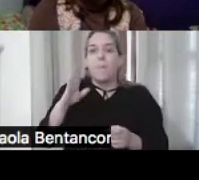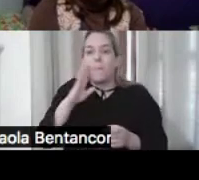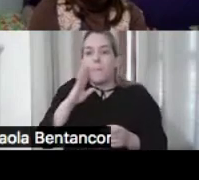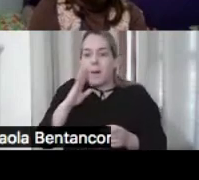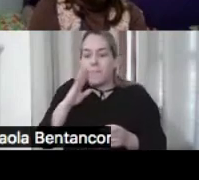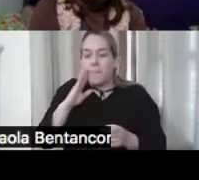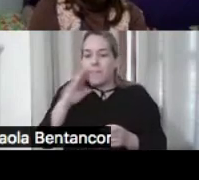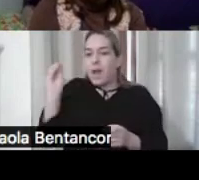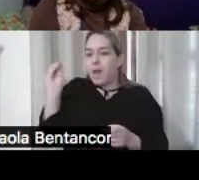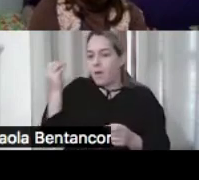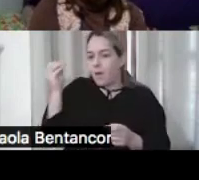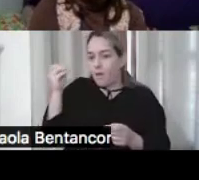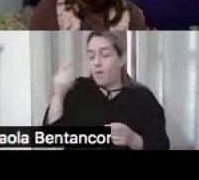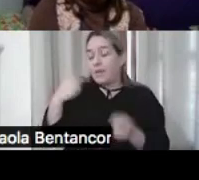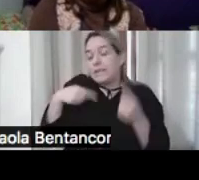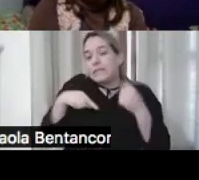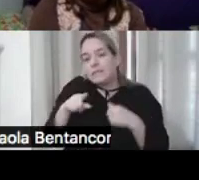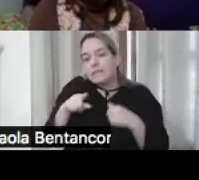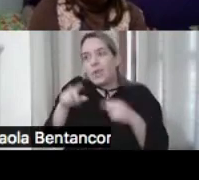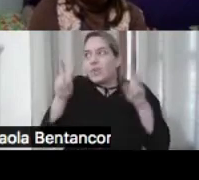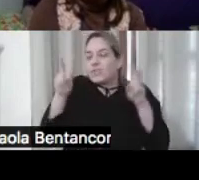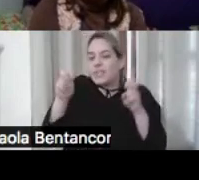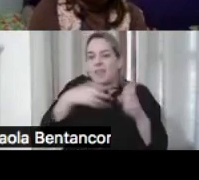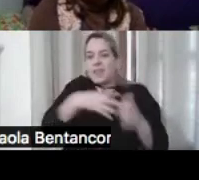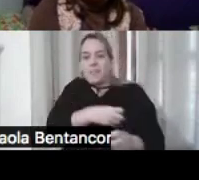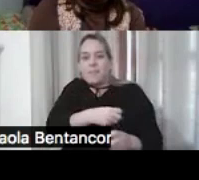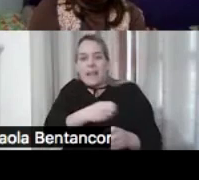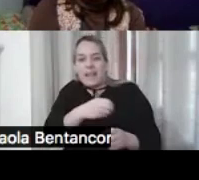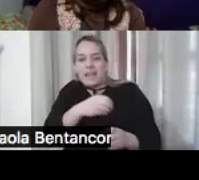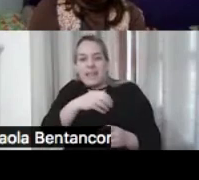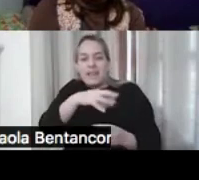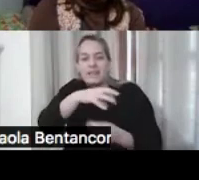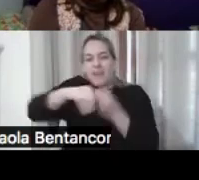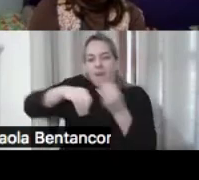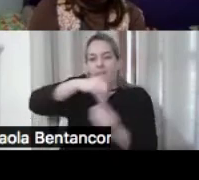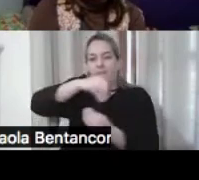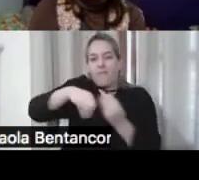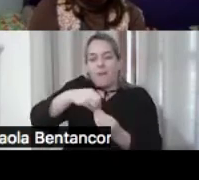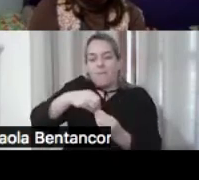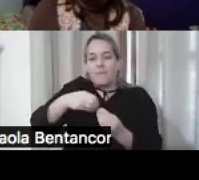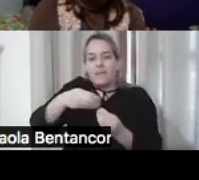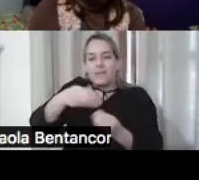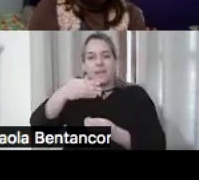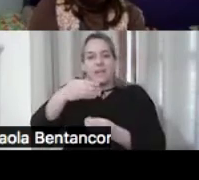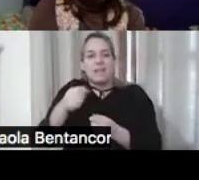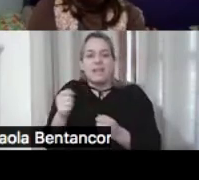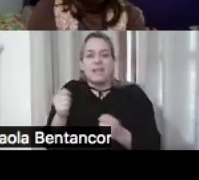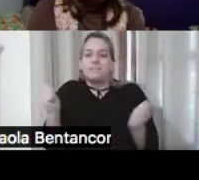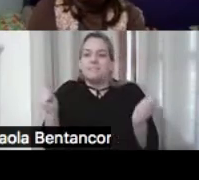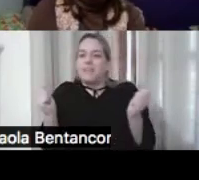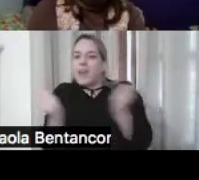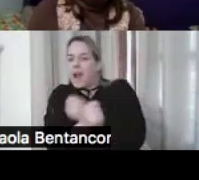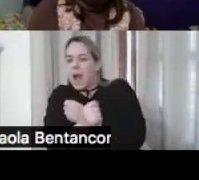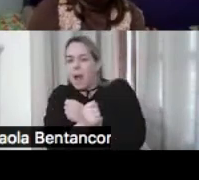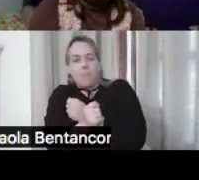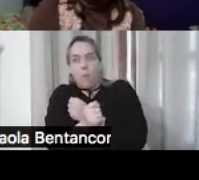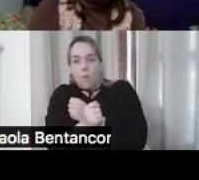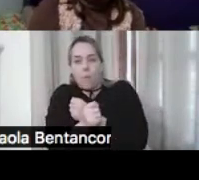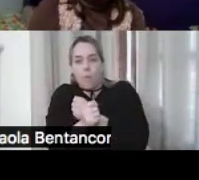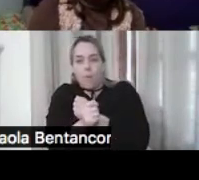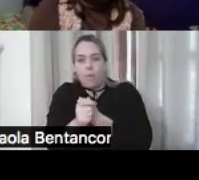me acercó desde una edad muy temprana a lo que pasaba dentro de las familias, a todos los cambios que hay en los roles con la llegada de un hijo y una